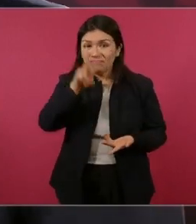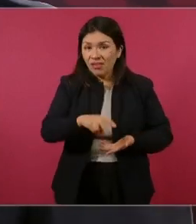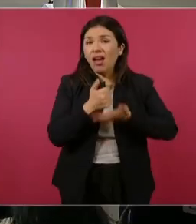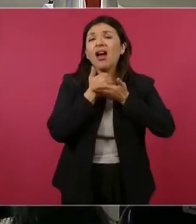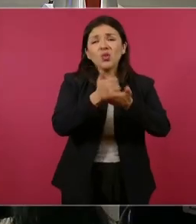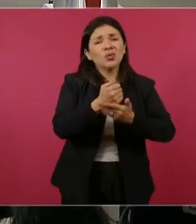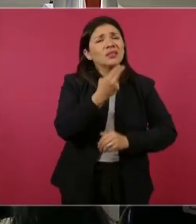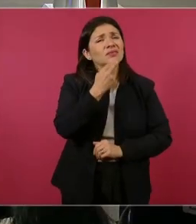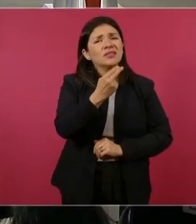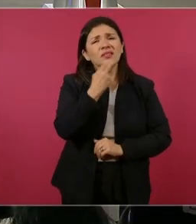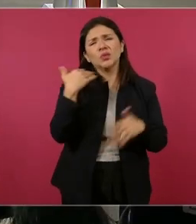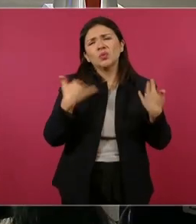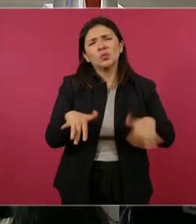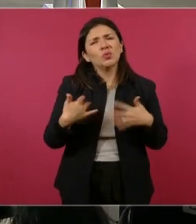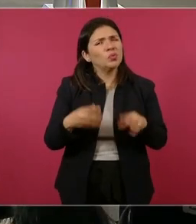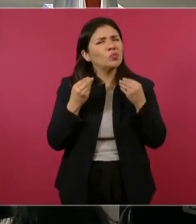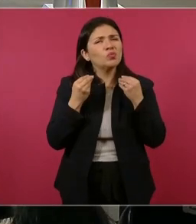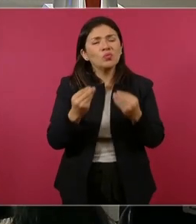mucho